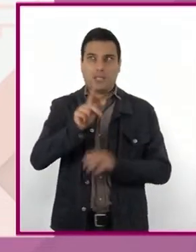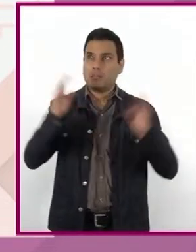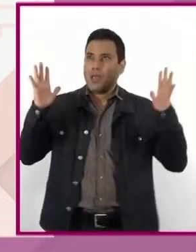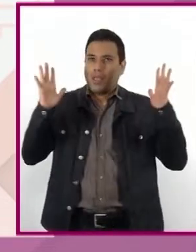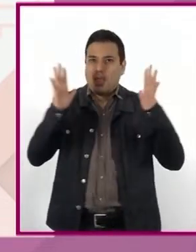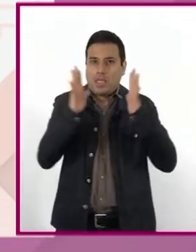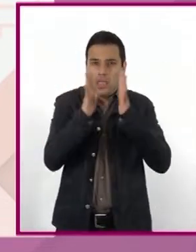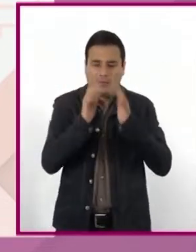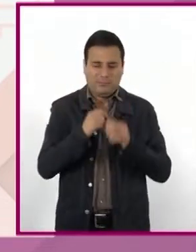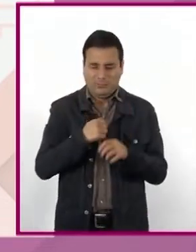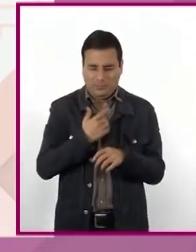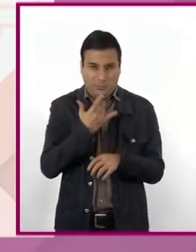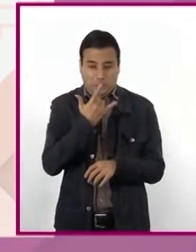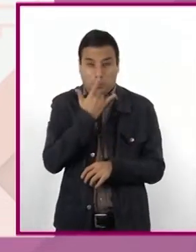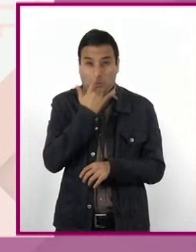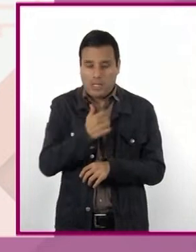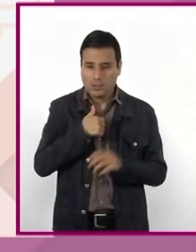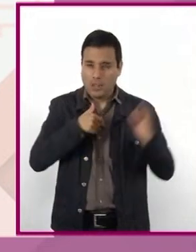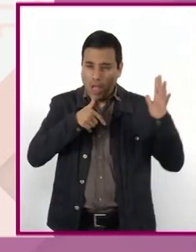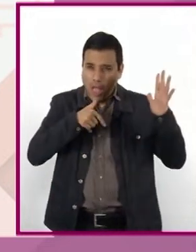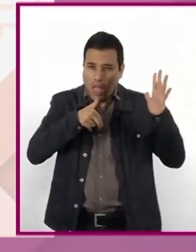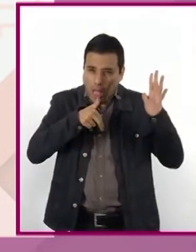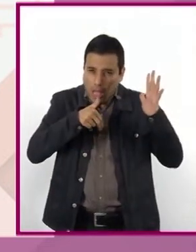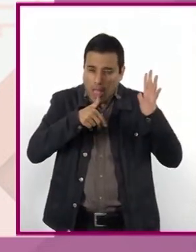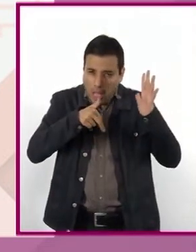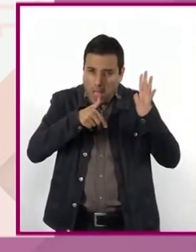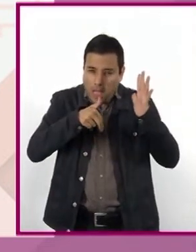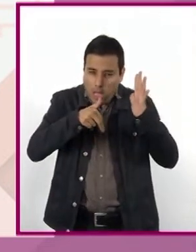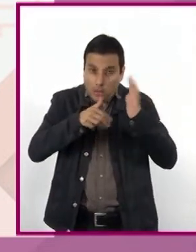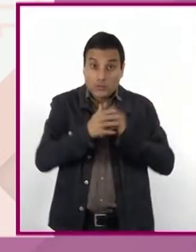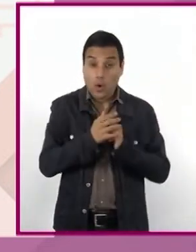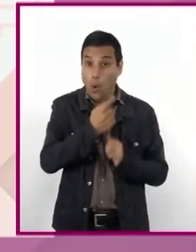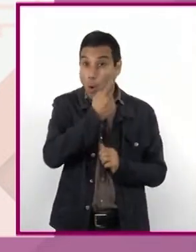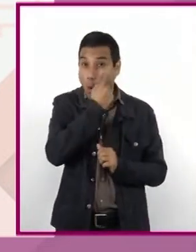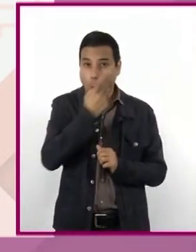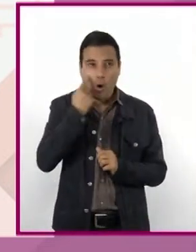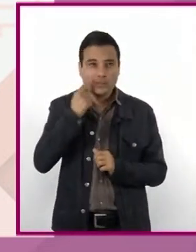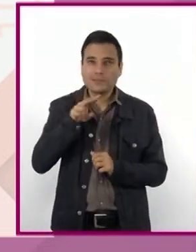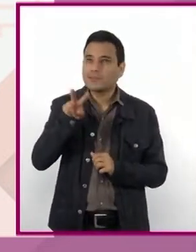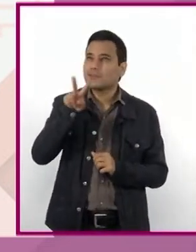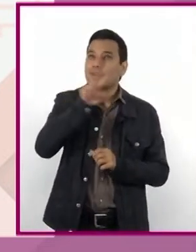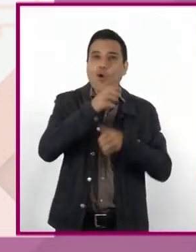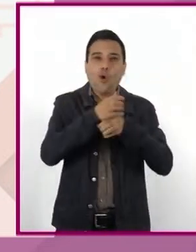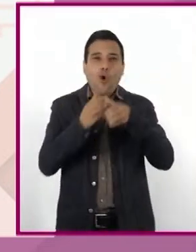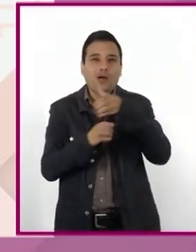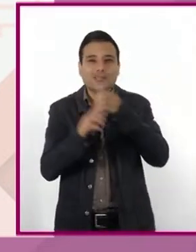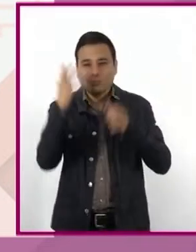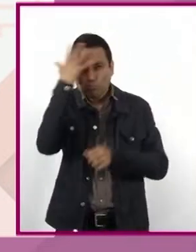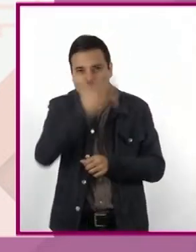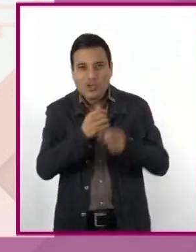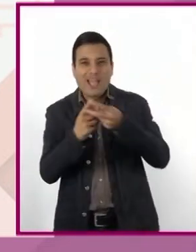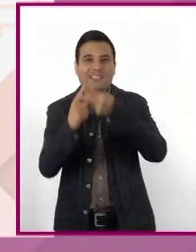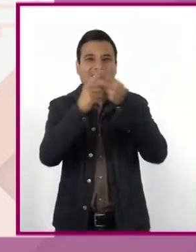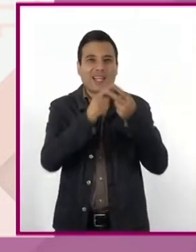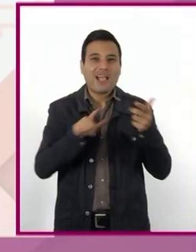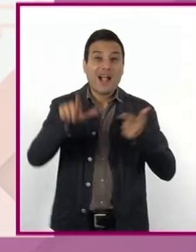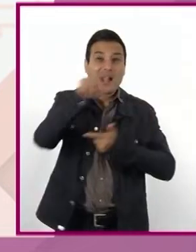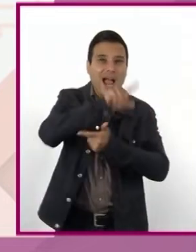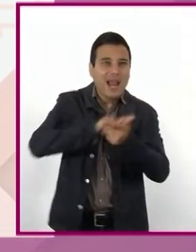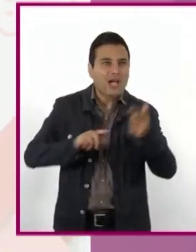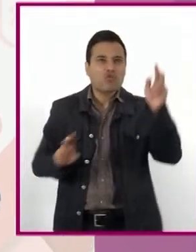yo y el universo. Por mis ojos pasaban imágenes hermosas, estrellas, galaxias, el